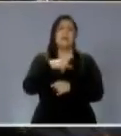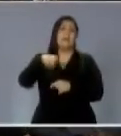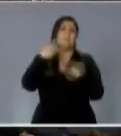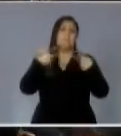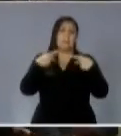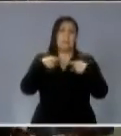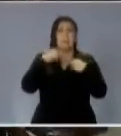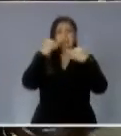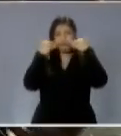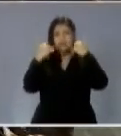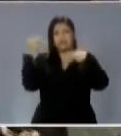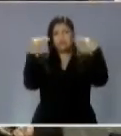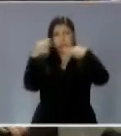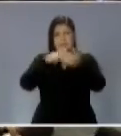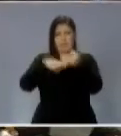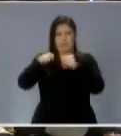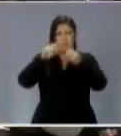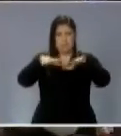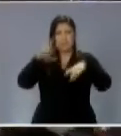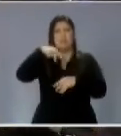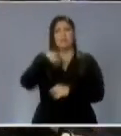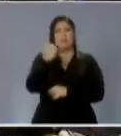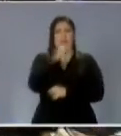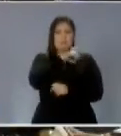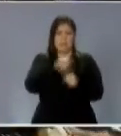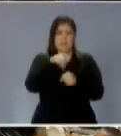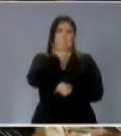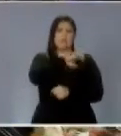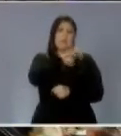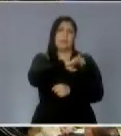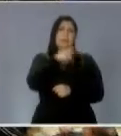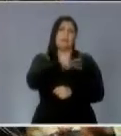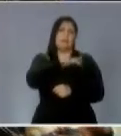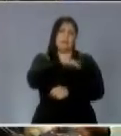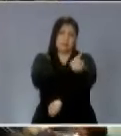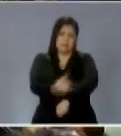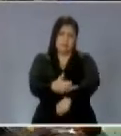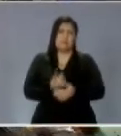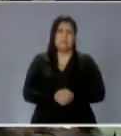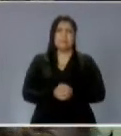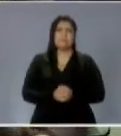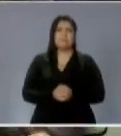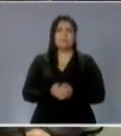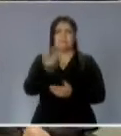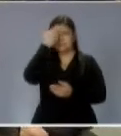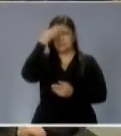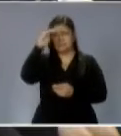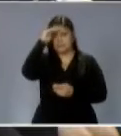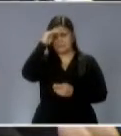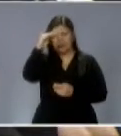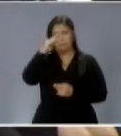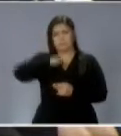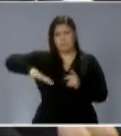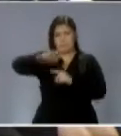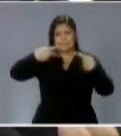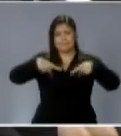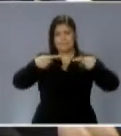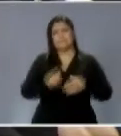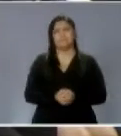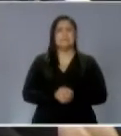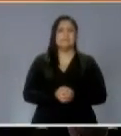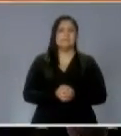los últimos días y que, como bien lo mencionabas tú, nos reflejan el pensamiento, la manera de ver las cosas del presidente Enrique Peña